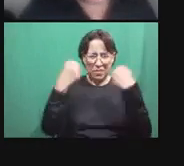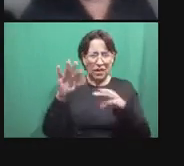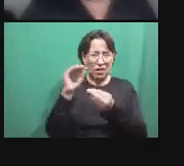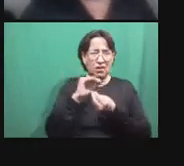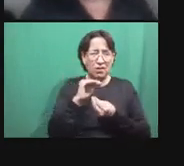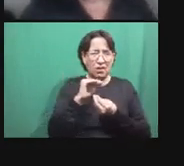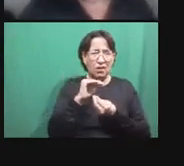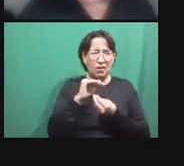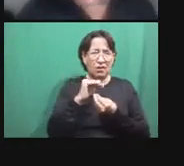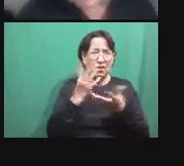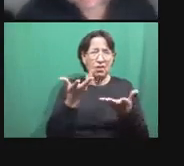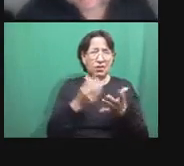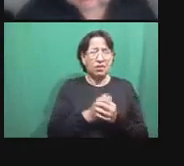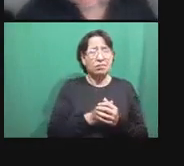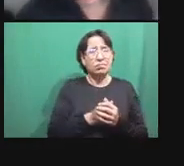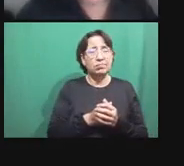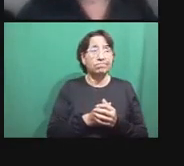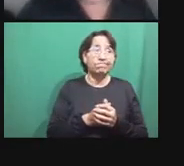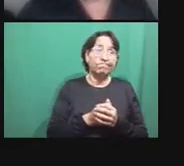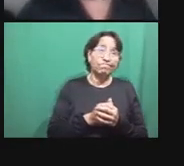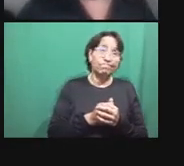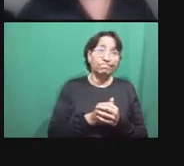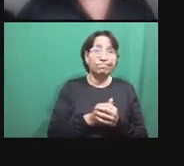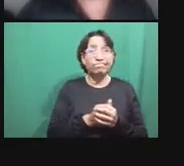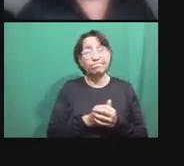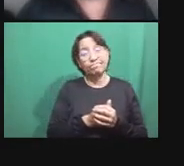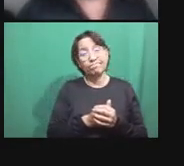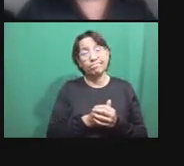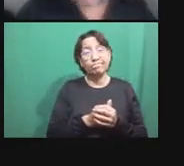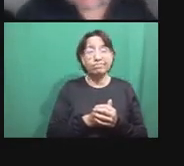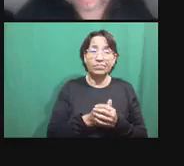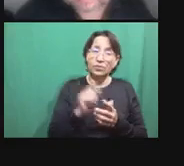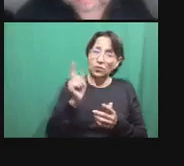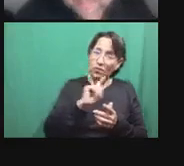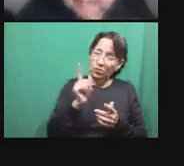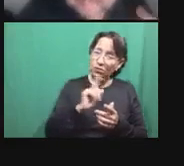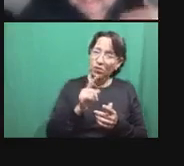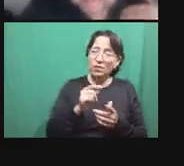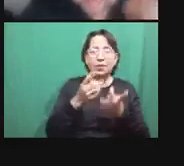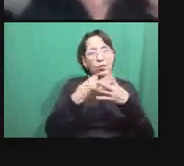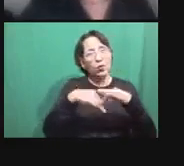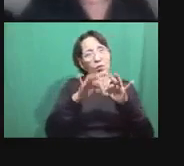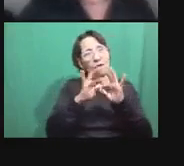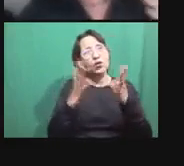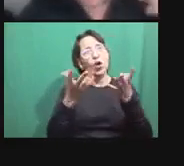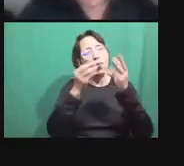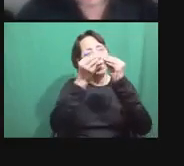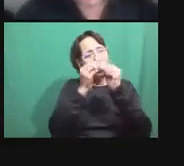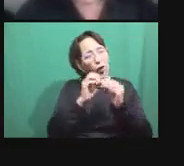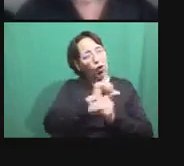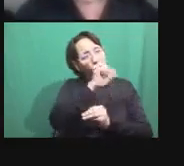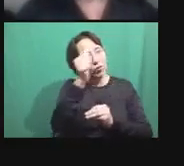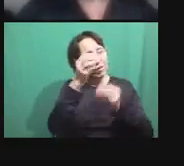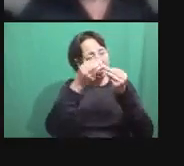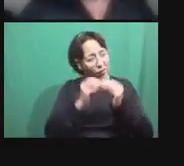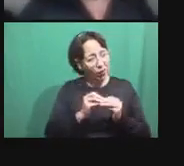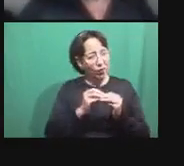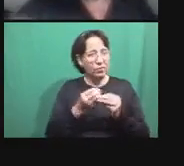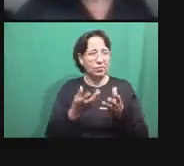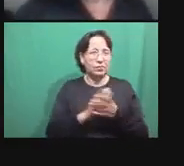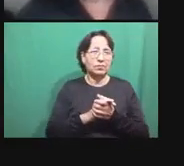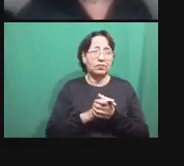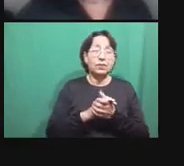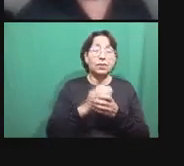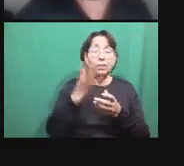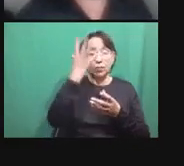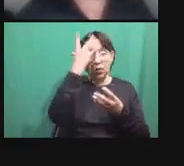y se destruya. Tal vez lo valioso sea otra cosa. Lo importante es que en esos actos de negociación y alteración de la superficie de la